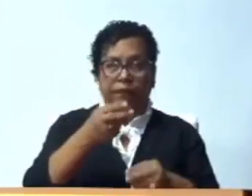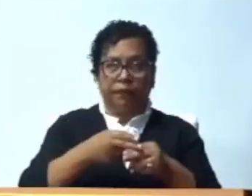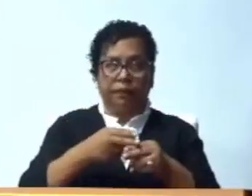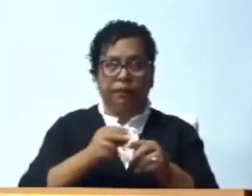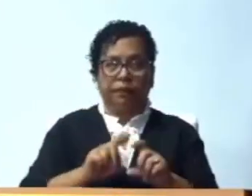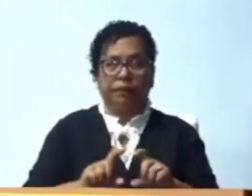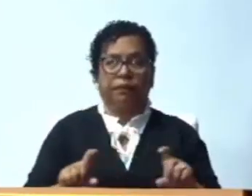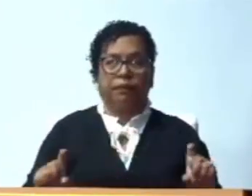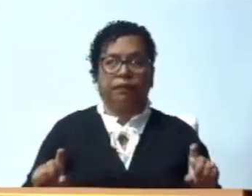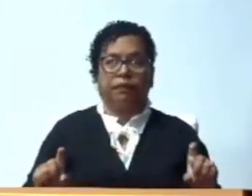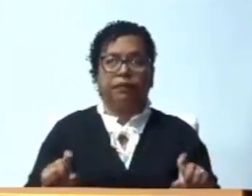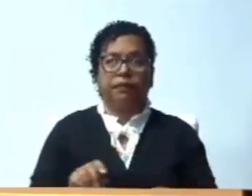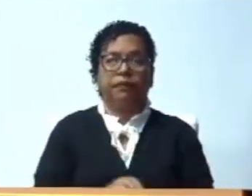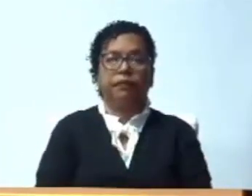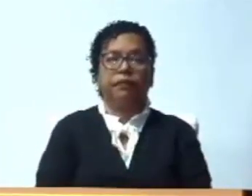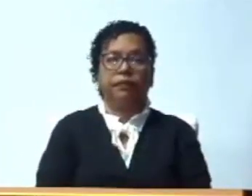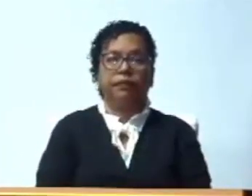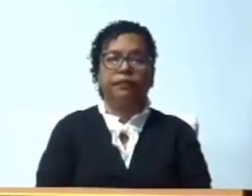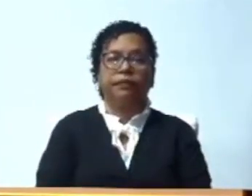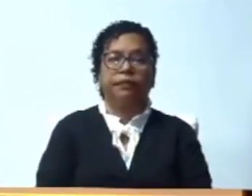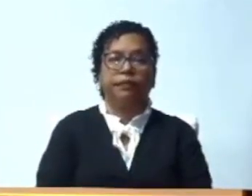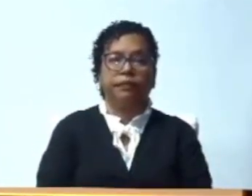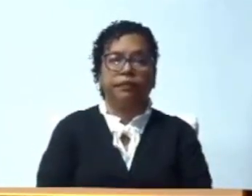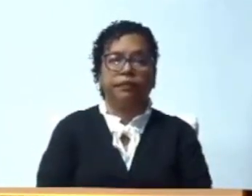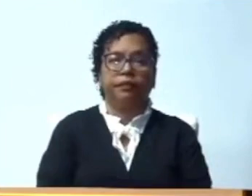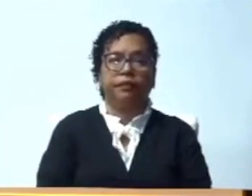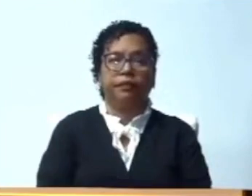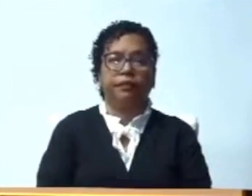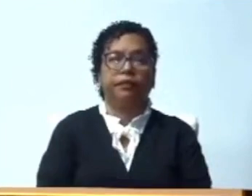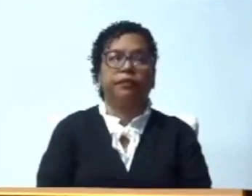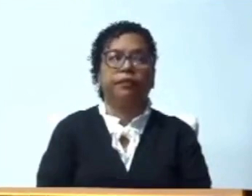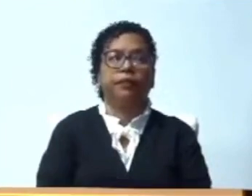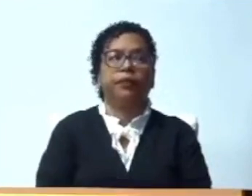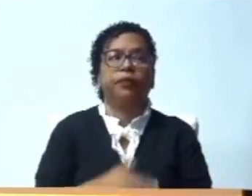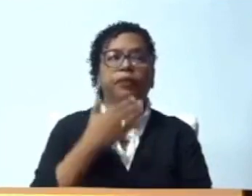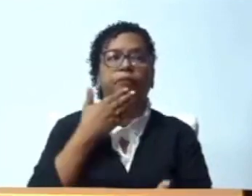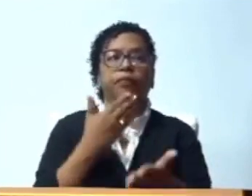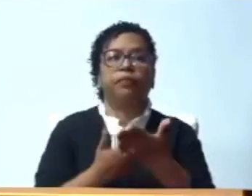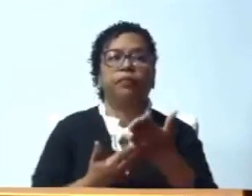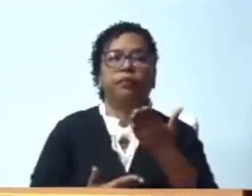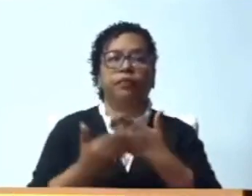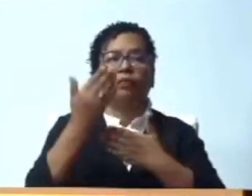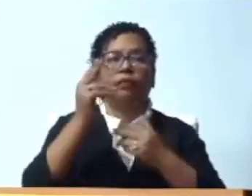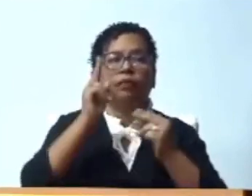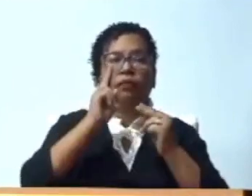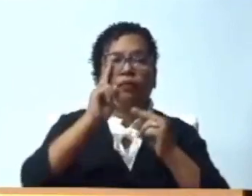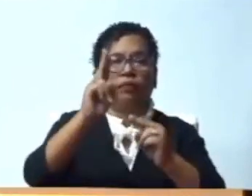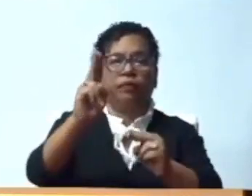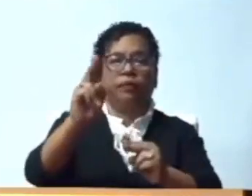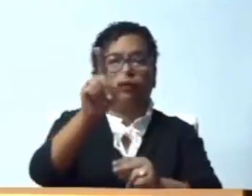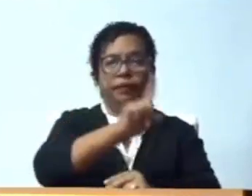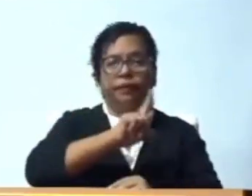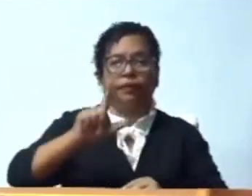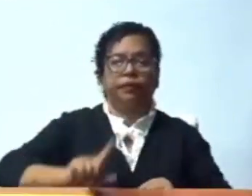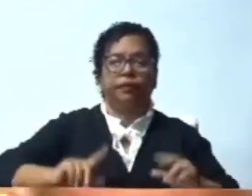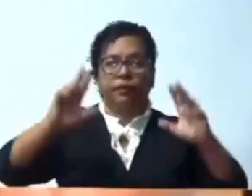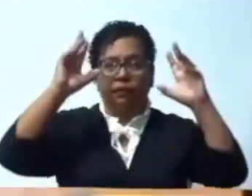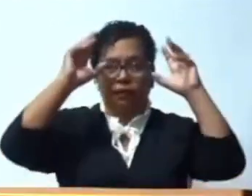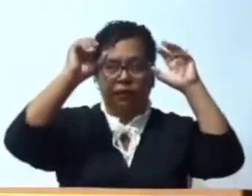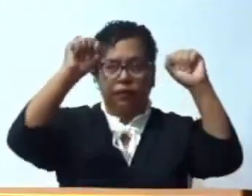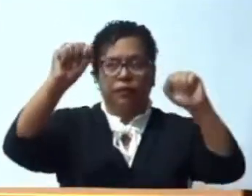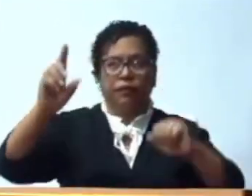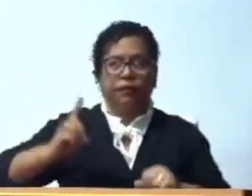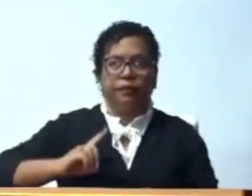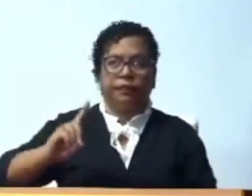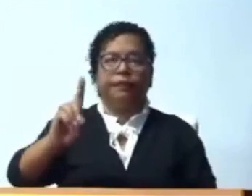muy buenos días honorable señor presidente de esta cámara de diputados